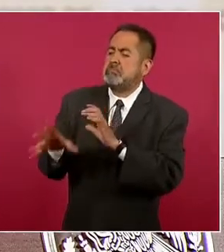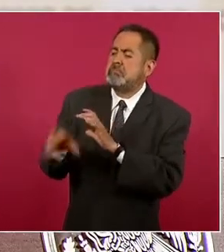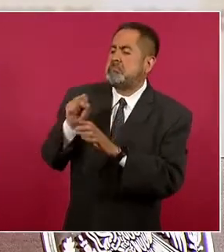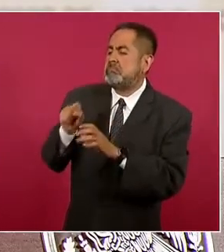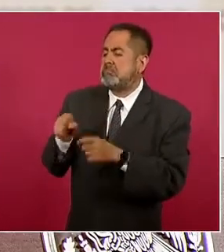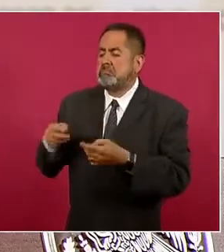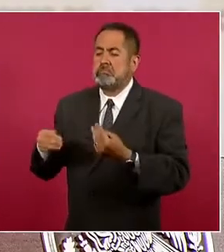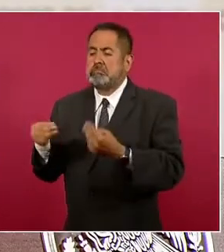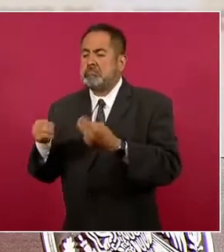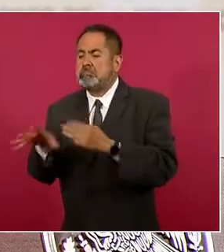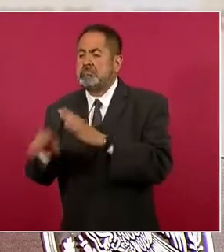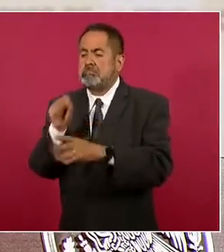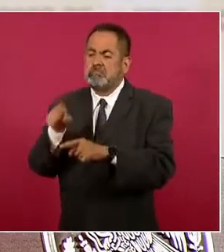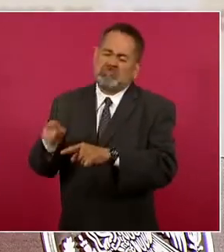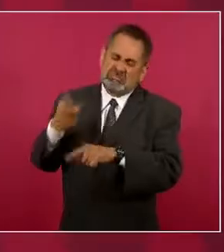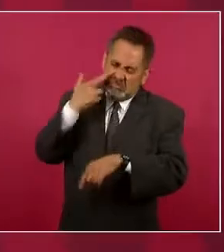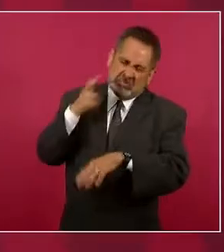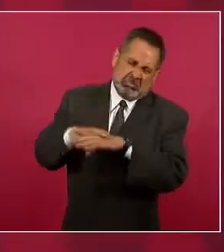mercado,